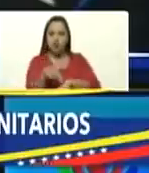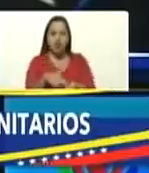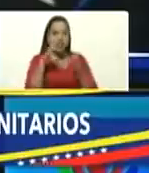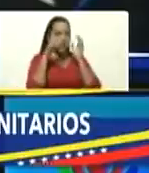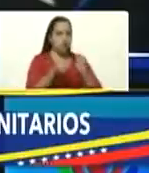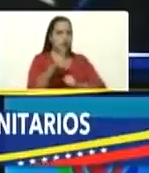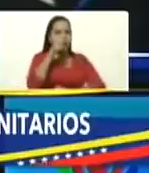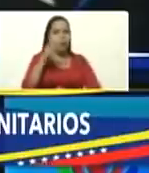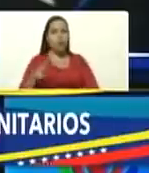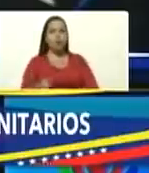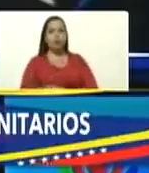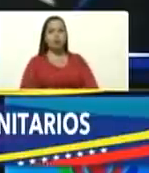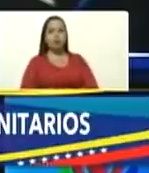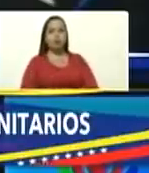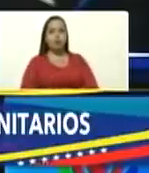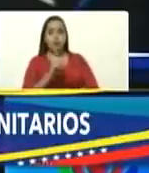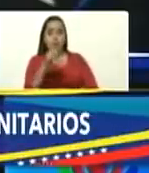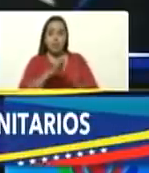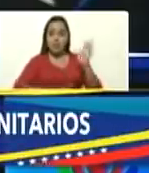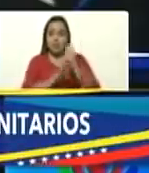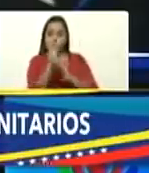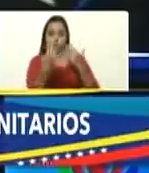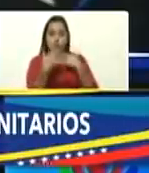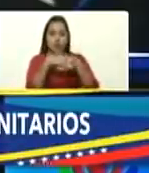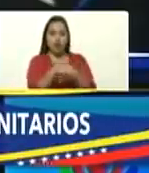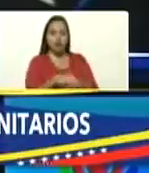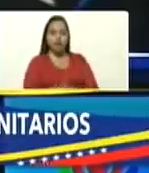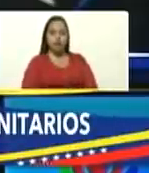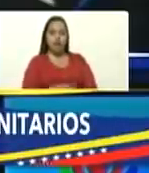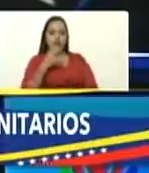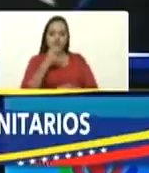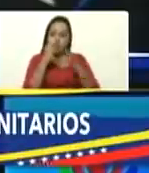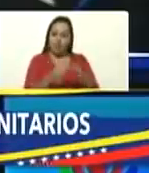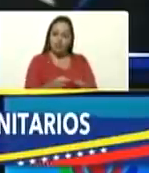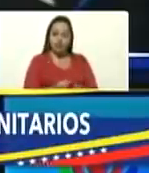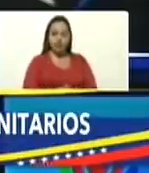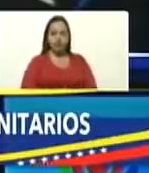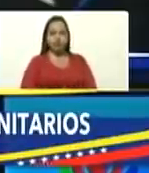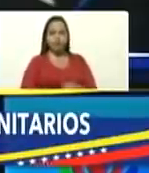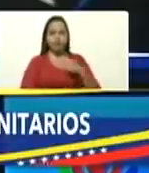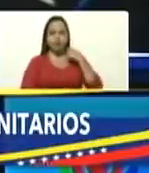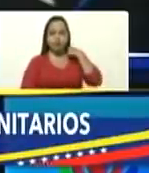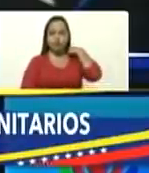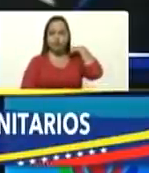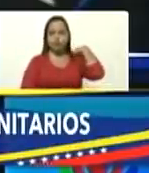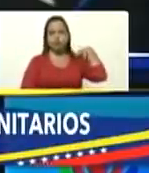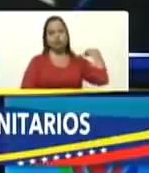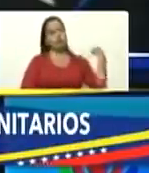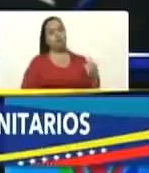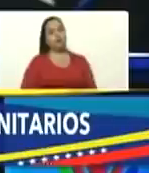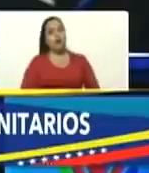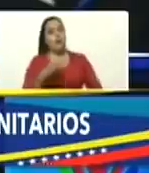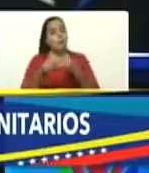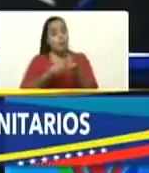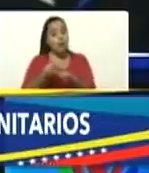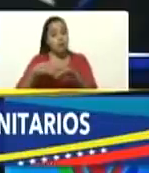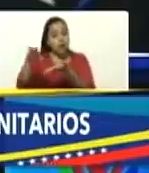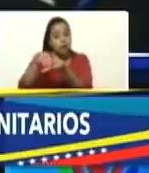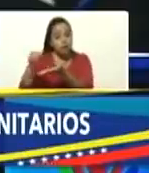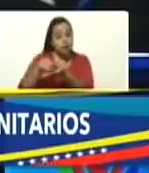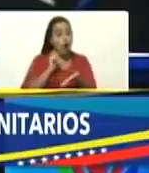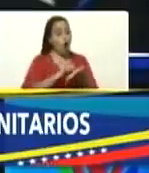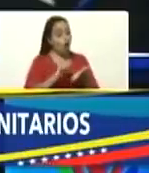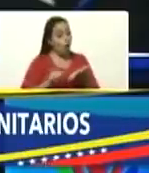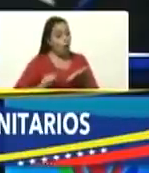ciudadana y para el desarrollo integral, verdaderamente. Vamos a ir tomando nota porque ya vamos a comentar todo